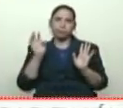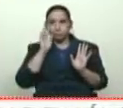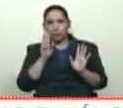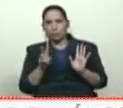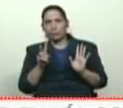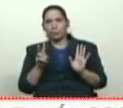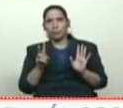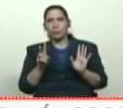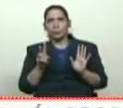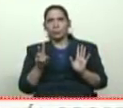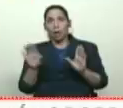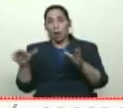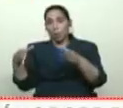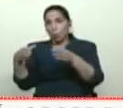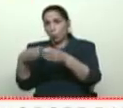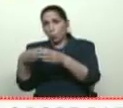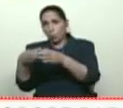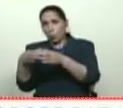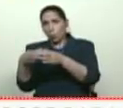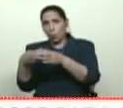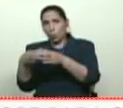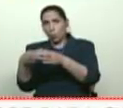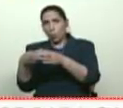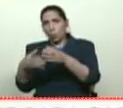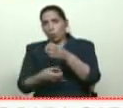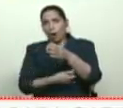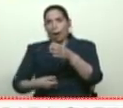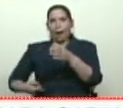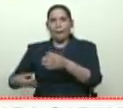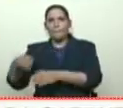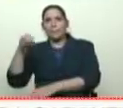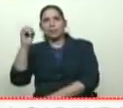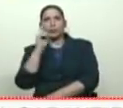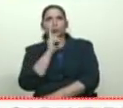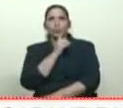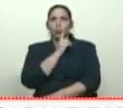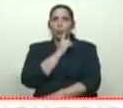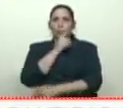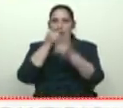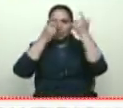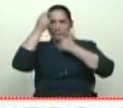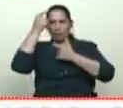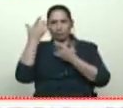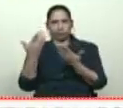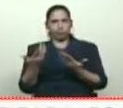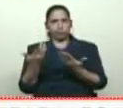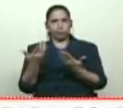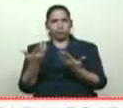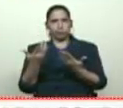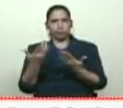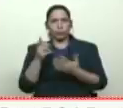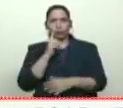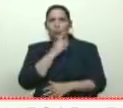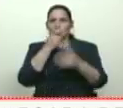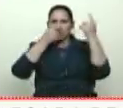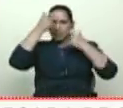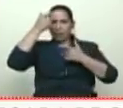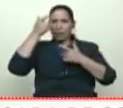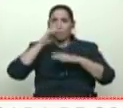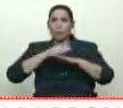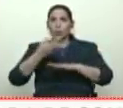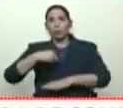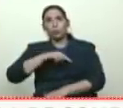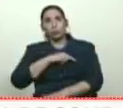FAO al programa Hambre Cero le puso el nombre de Hugo Chávez. Le puso el nombre de Hugo Chávez precisamente porque